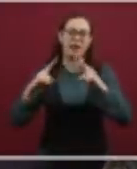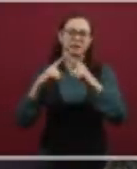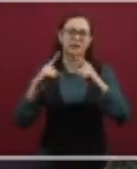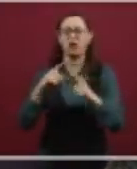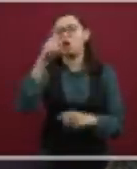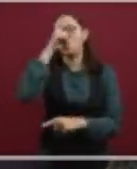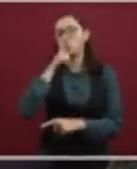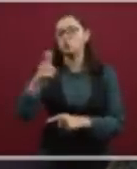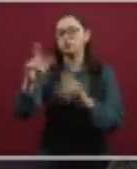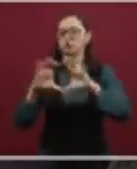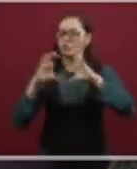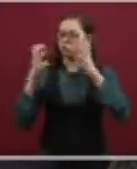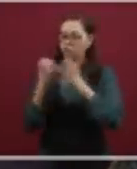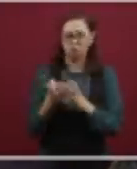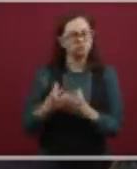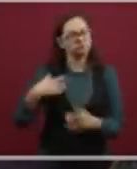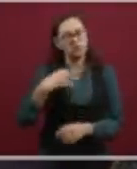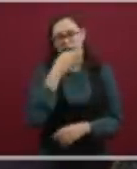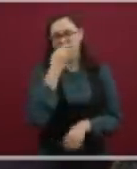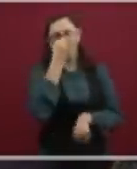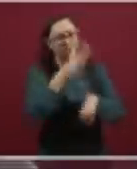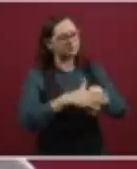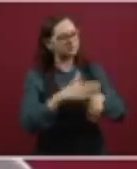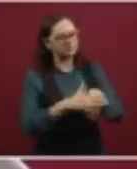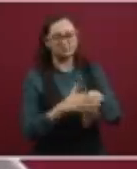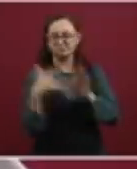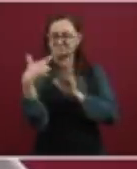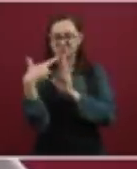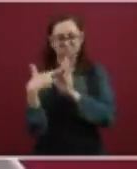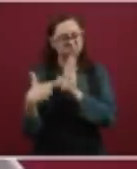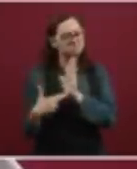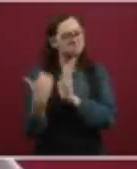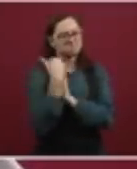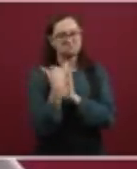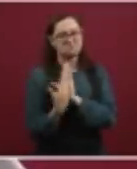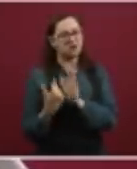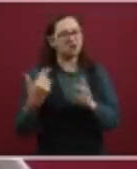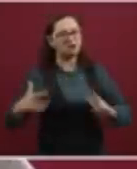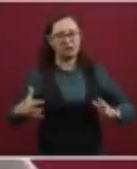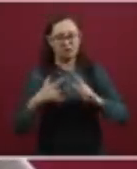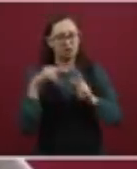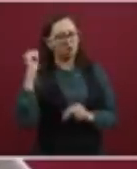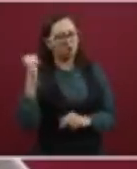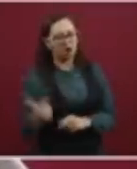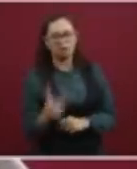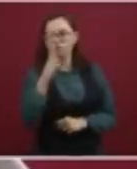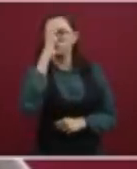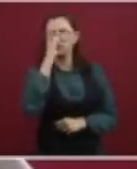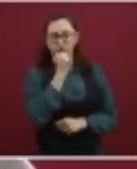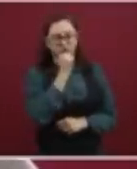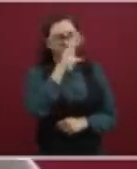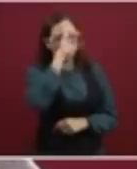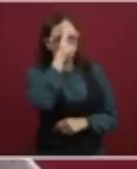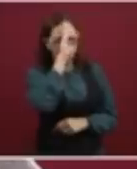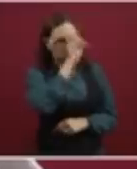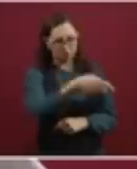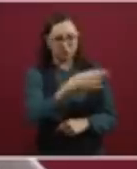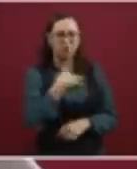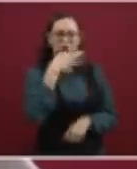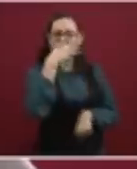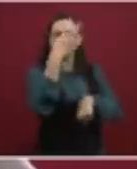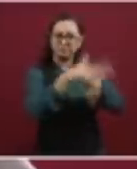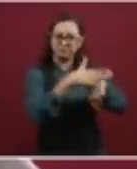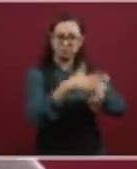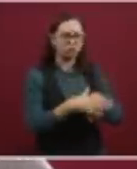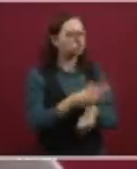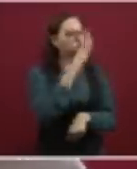conformidad con la reglamentación del Palacio de Bellas Artes y en conformidad con los organizadores.